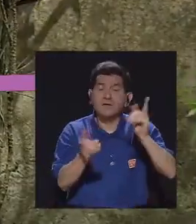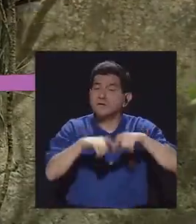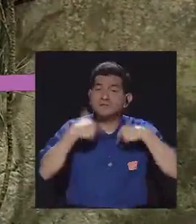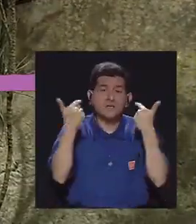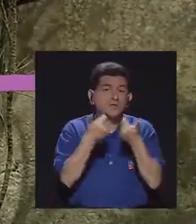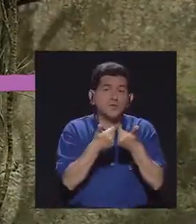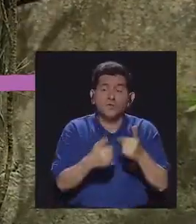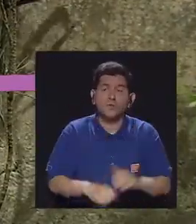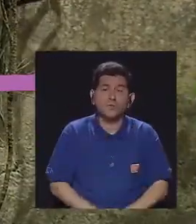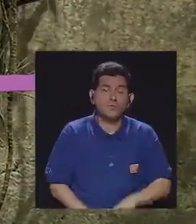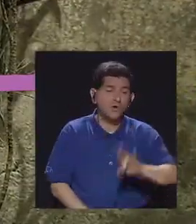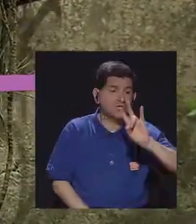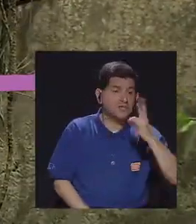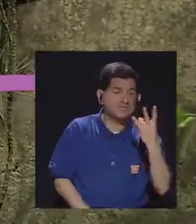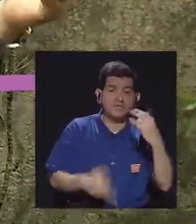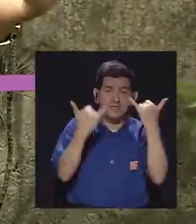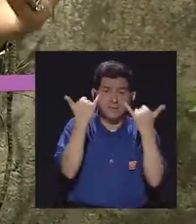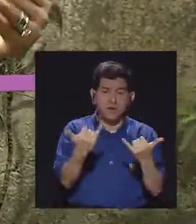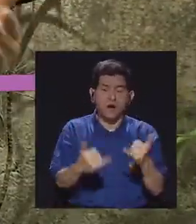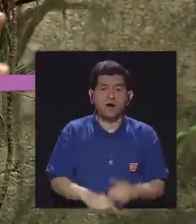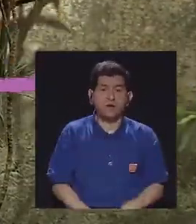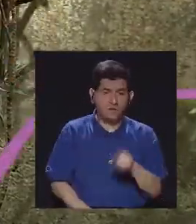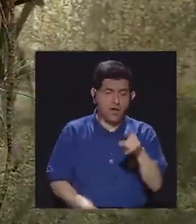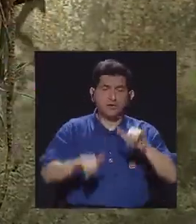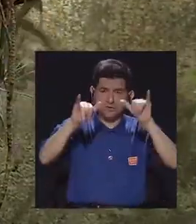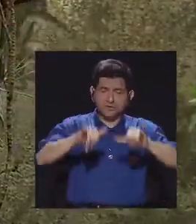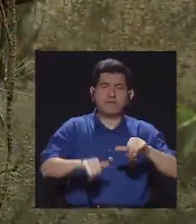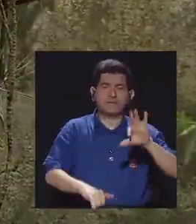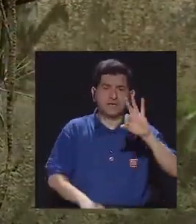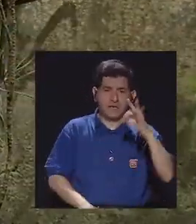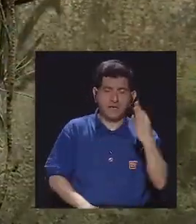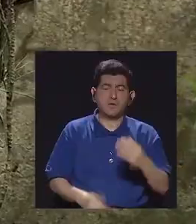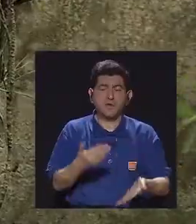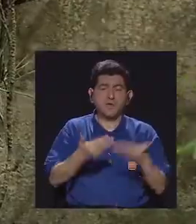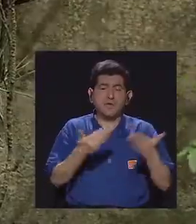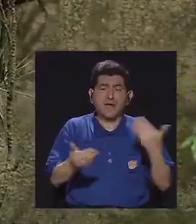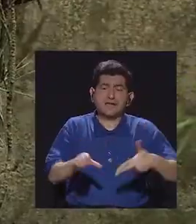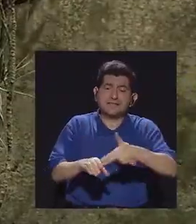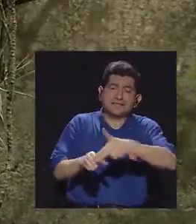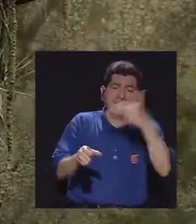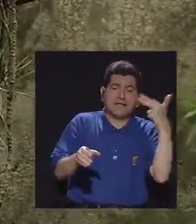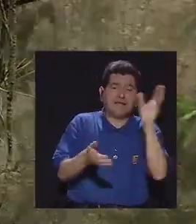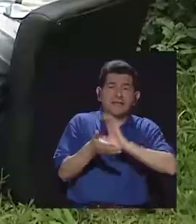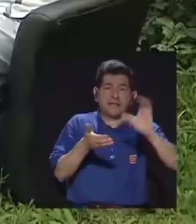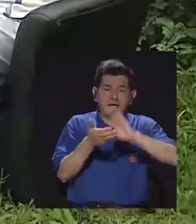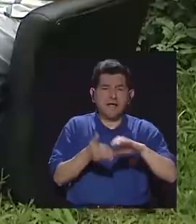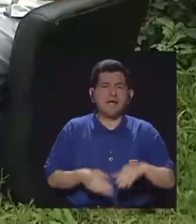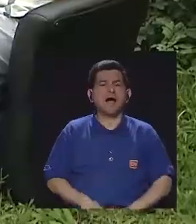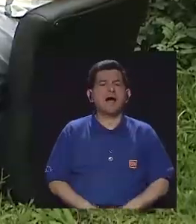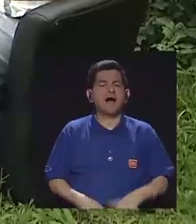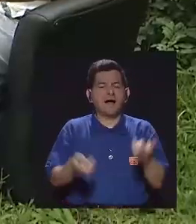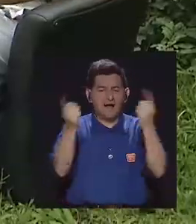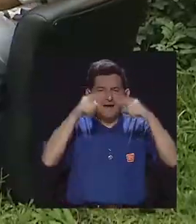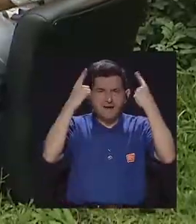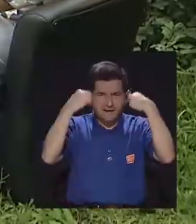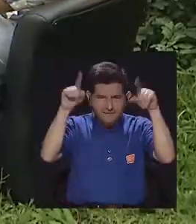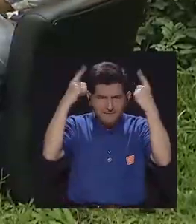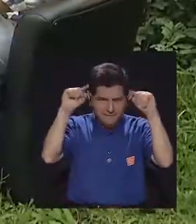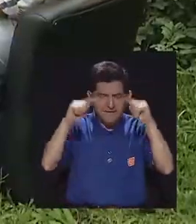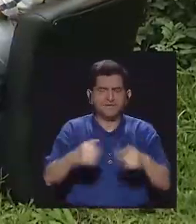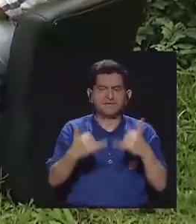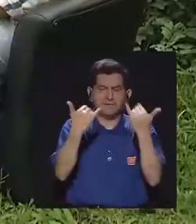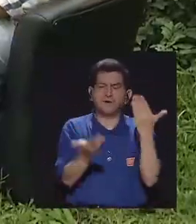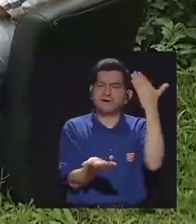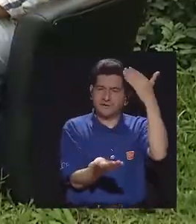era un grupo de séptimo y ahora ya lograron estar en noveno cuando estaban a punto de salir del colegio. Es un caso de éxito. Vamos a hacer aquí